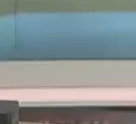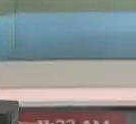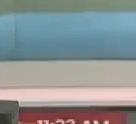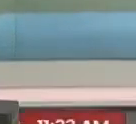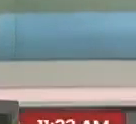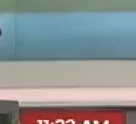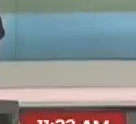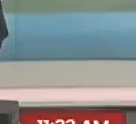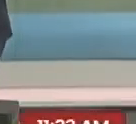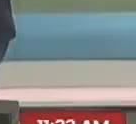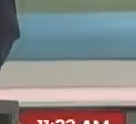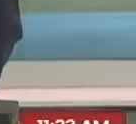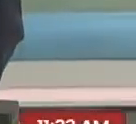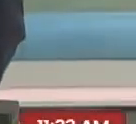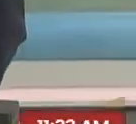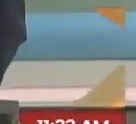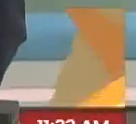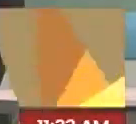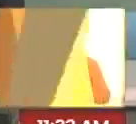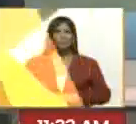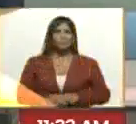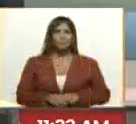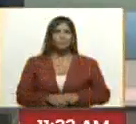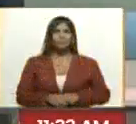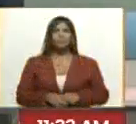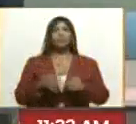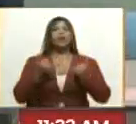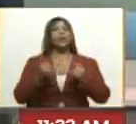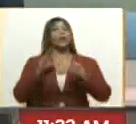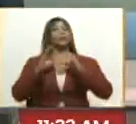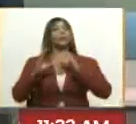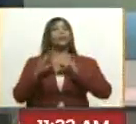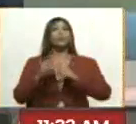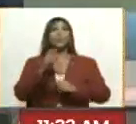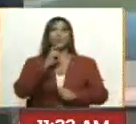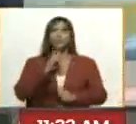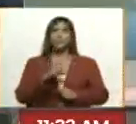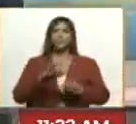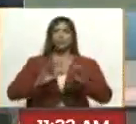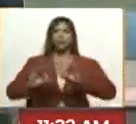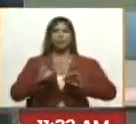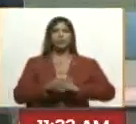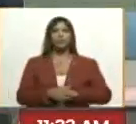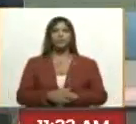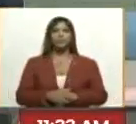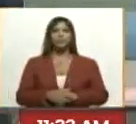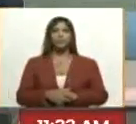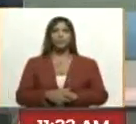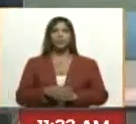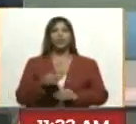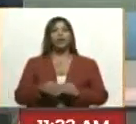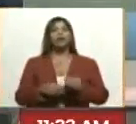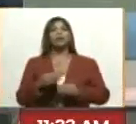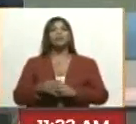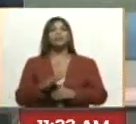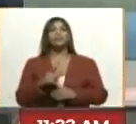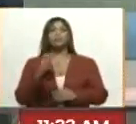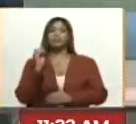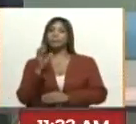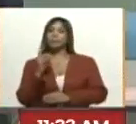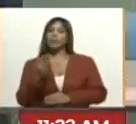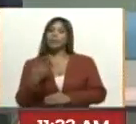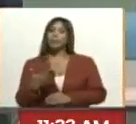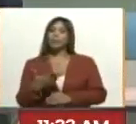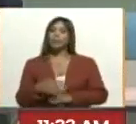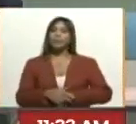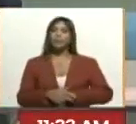Bueno, hasta ahora vamos a establecer comunicación. Ya hacíamos antes un contacto con el Teatro Teresa Carreño, donde se desarrolla un foro importante